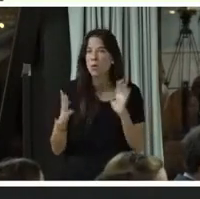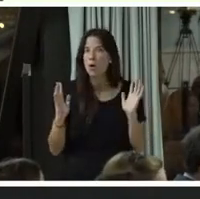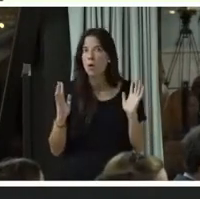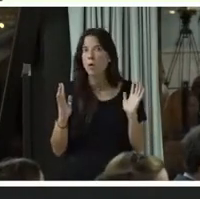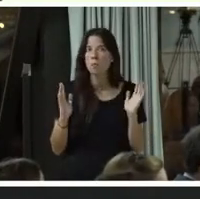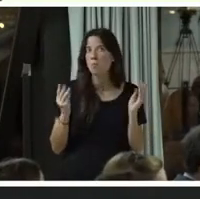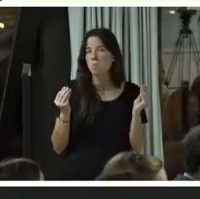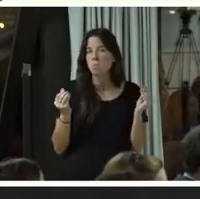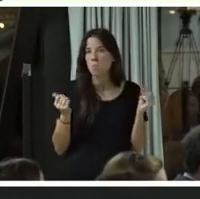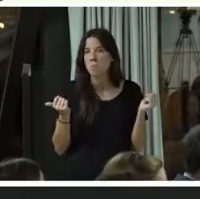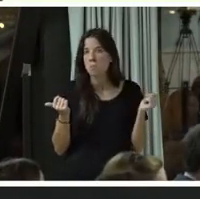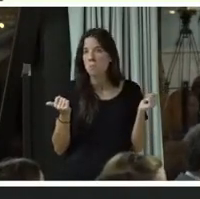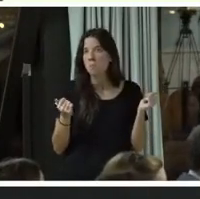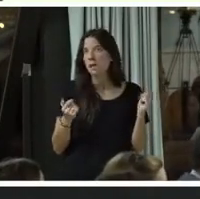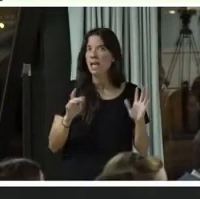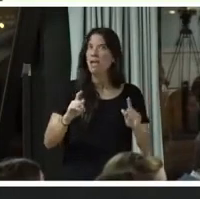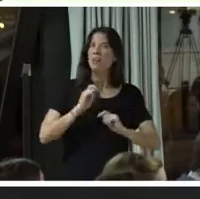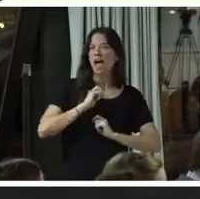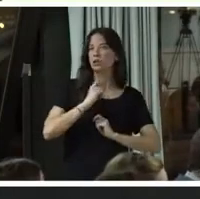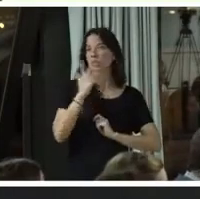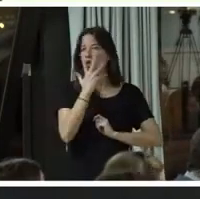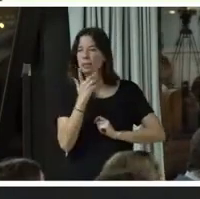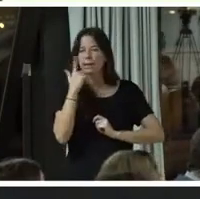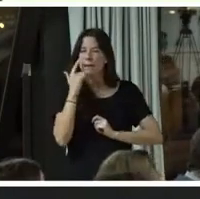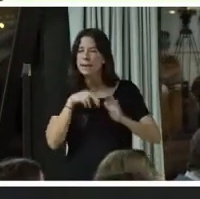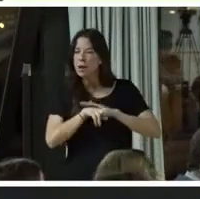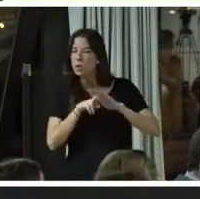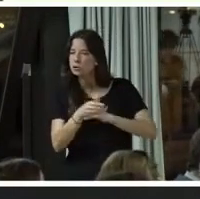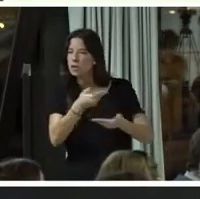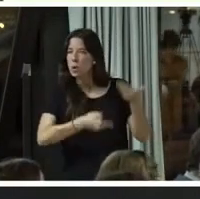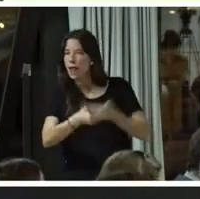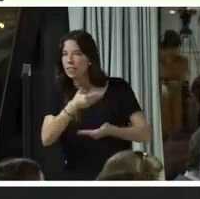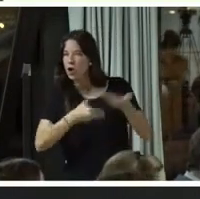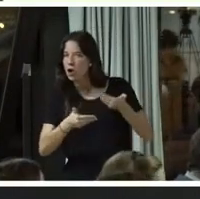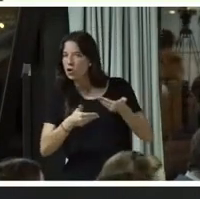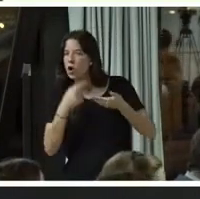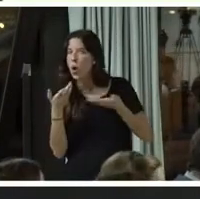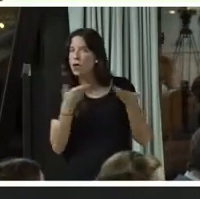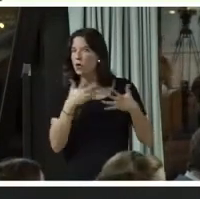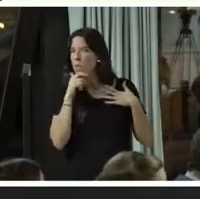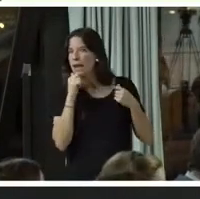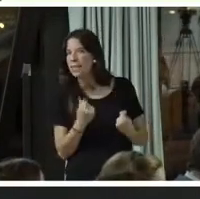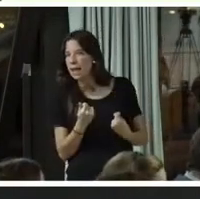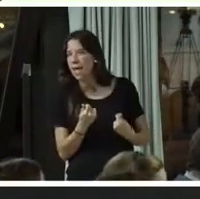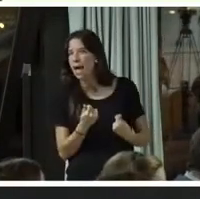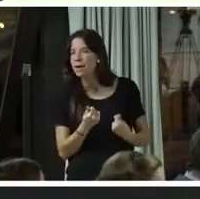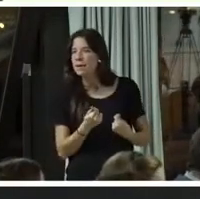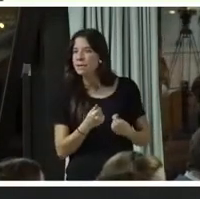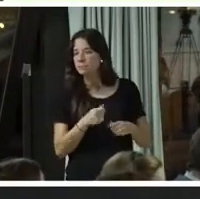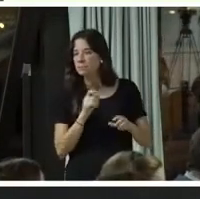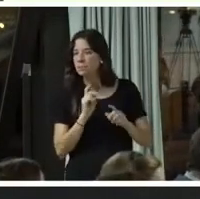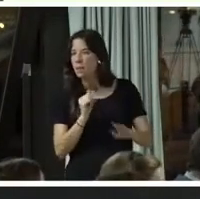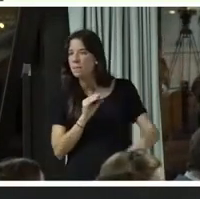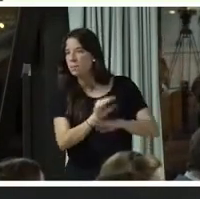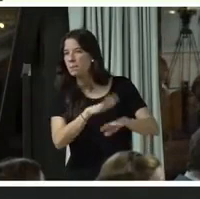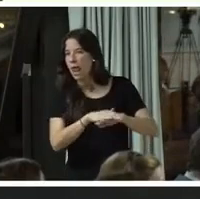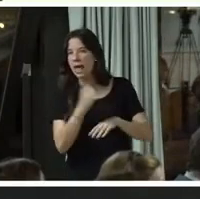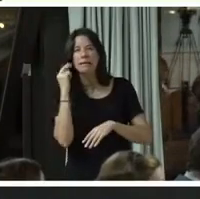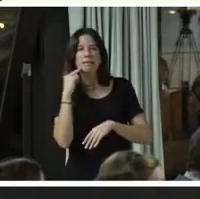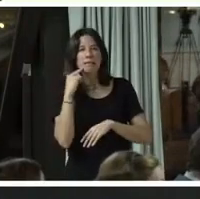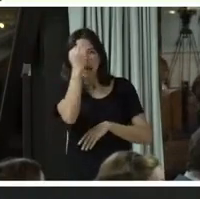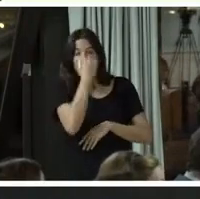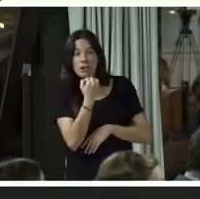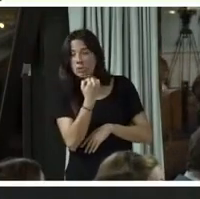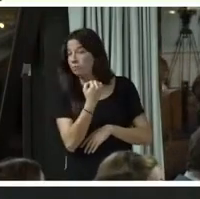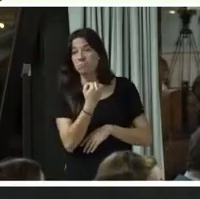que eh lleve a la sospecha de que los recursos de la cooperación o o de la ayuda humanitaria se destinan al terrorismo sea lo que sea que